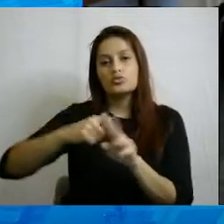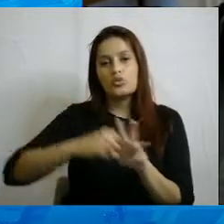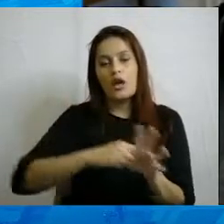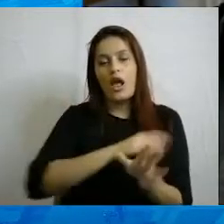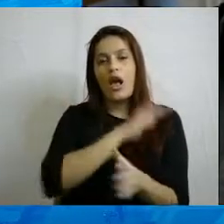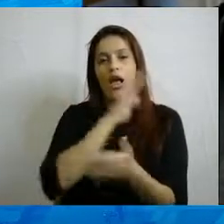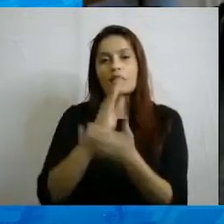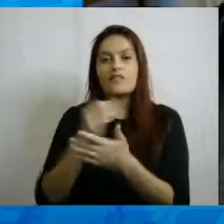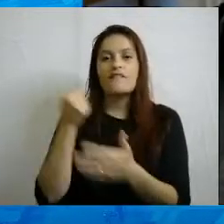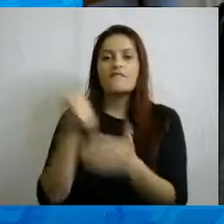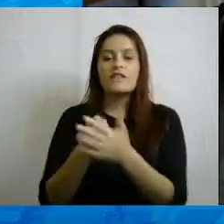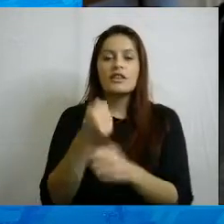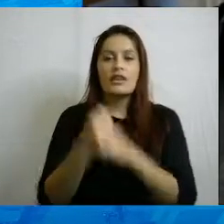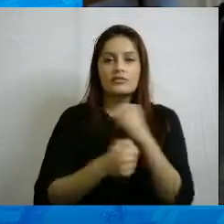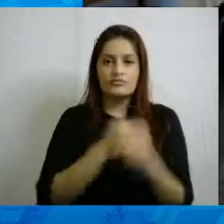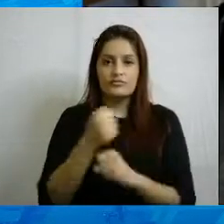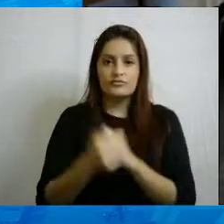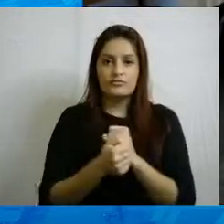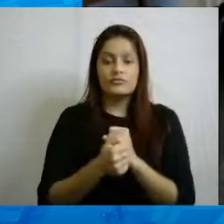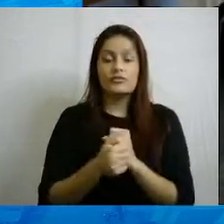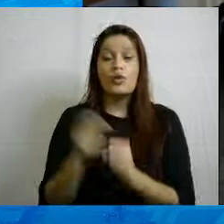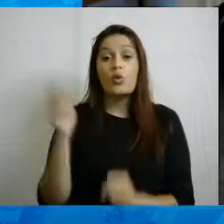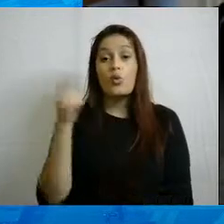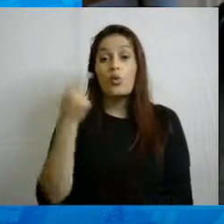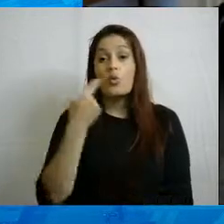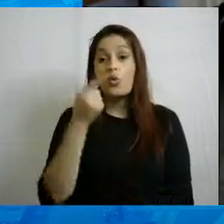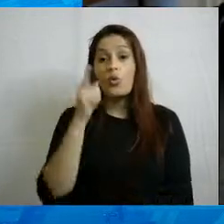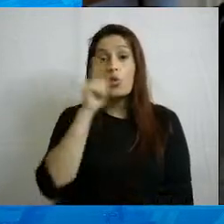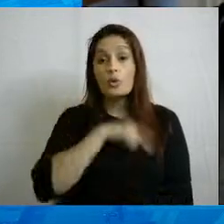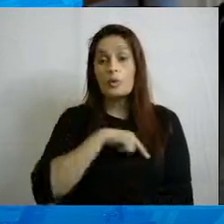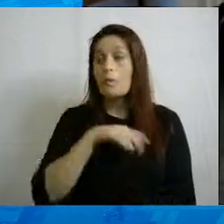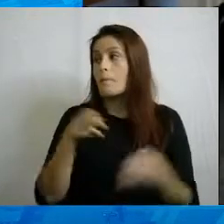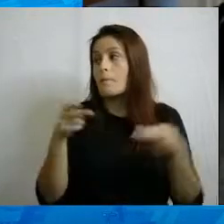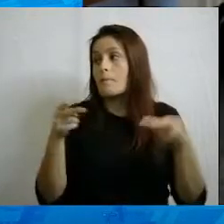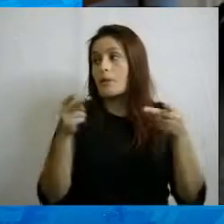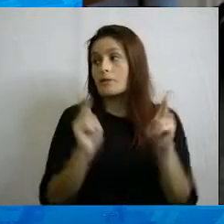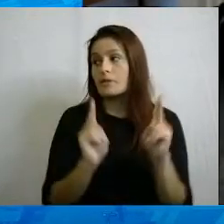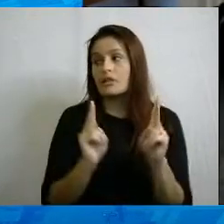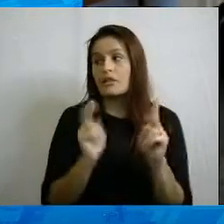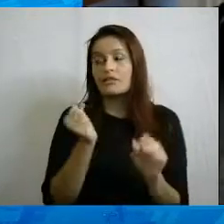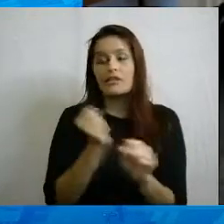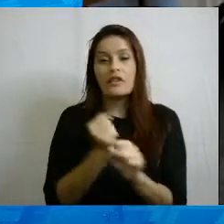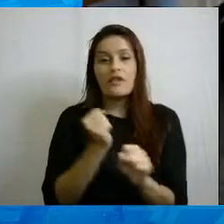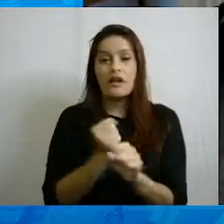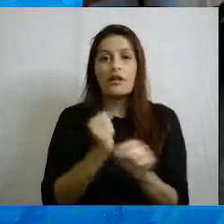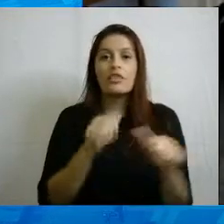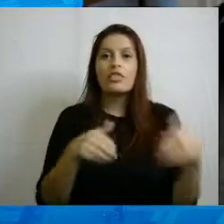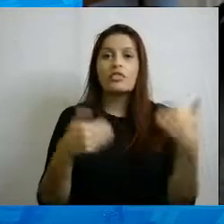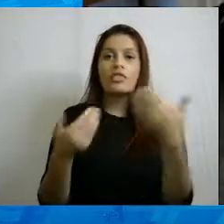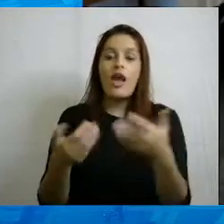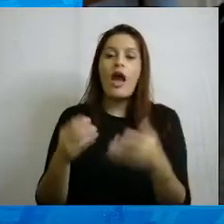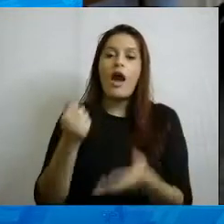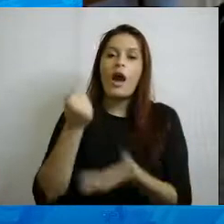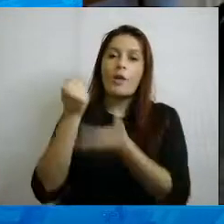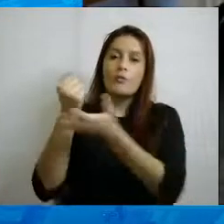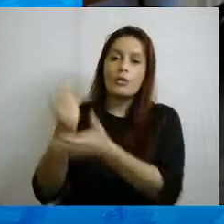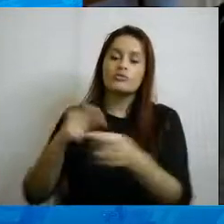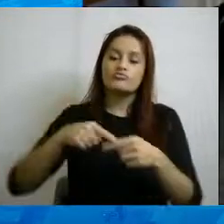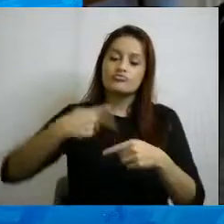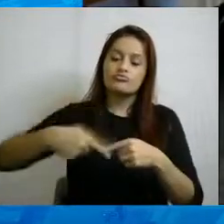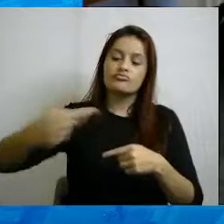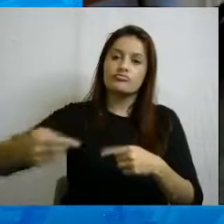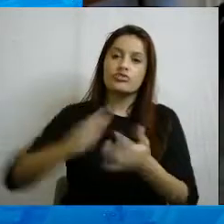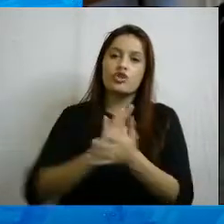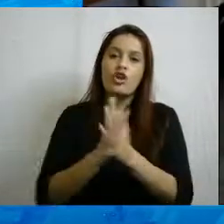hasta fin de año. Lo anterior permitirá que los trabajadores perciban el aporte estatal durante todo el año, incluso cuando estén